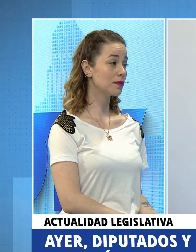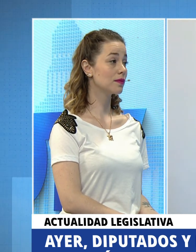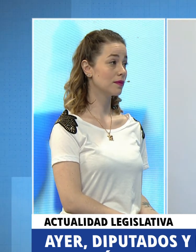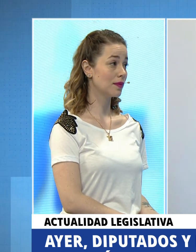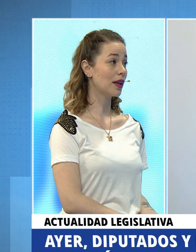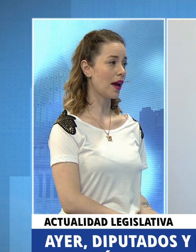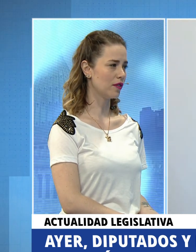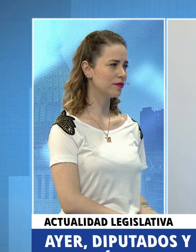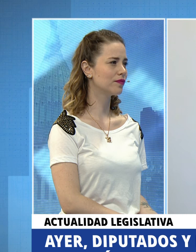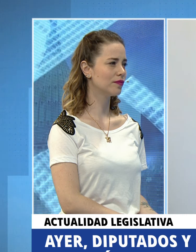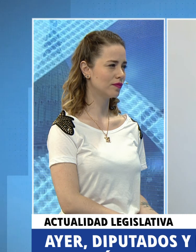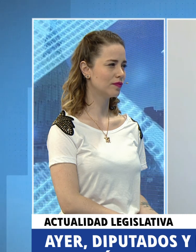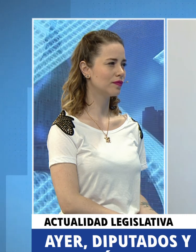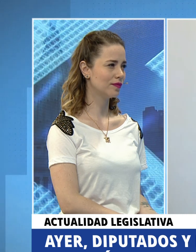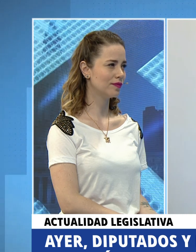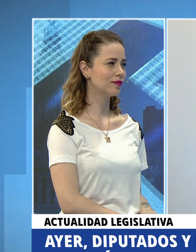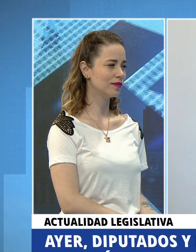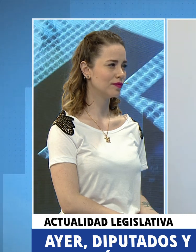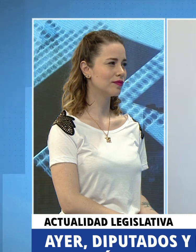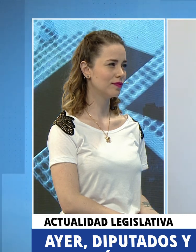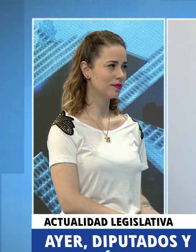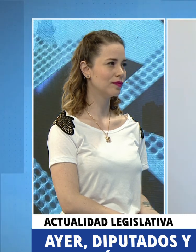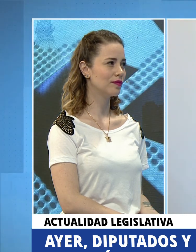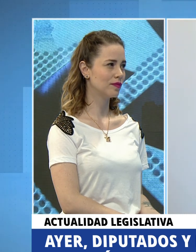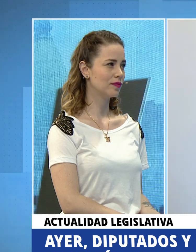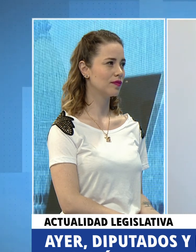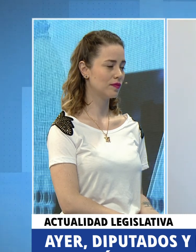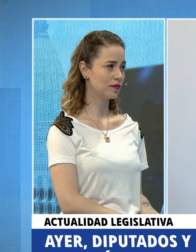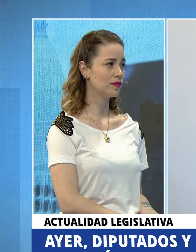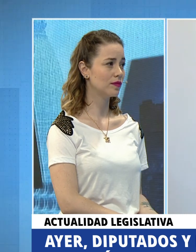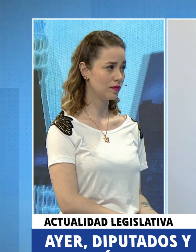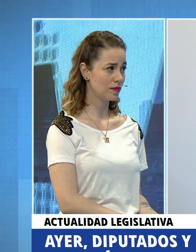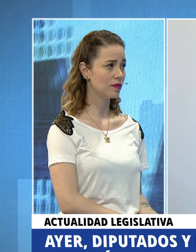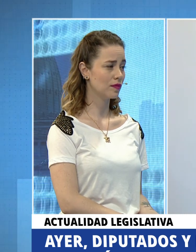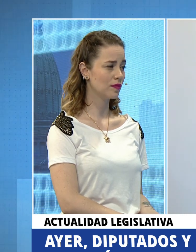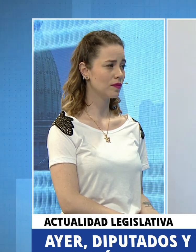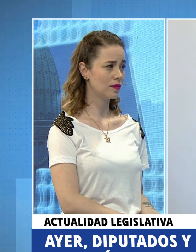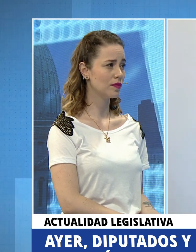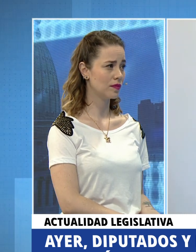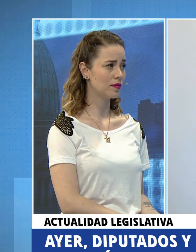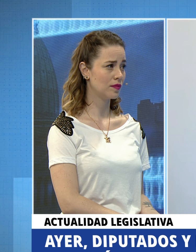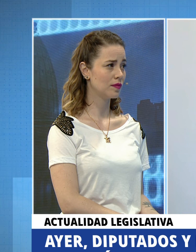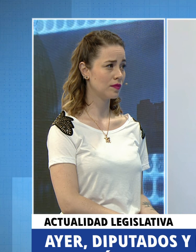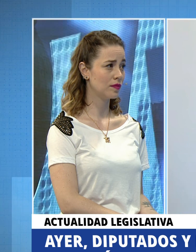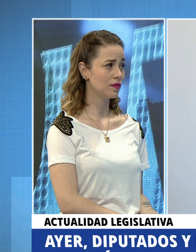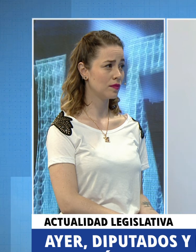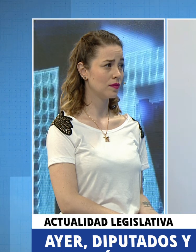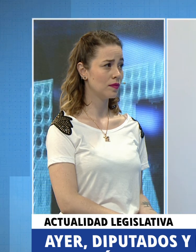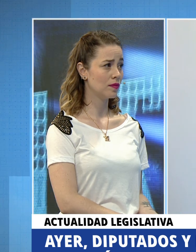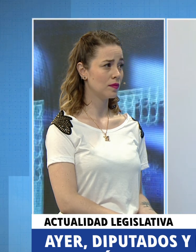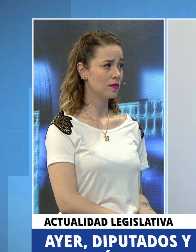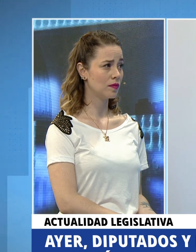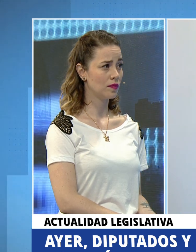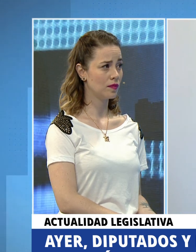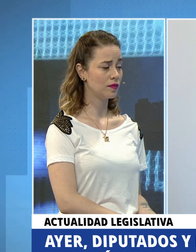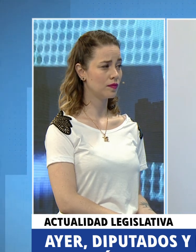para el futuro. Claro. Mario Negri bastante enojado, la verdad que sorprendió este tema y esta discusión.